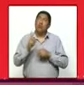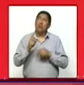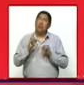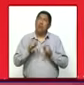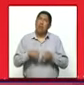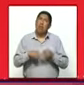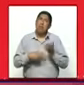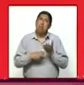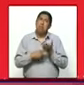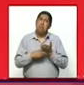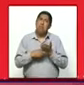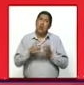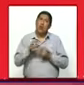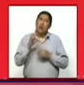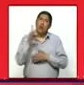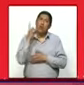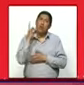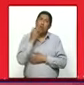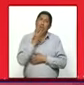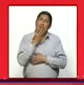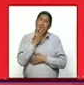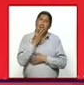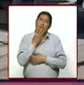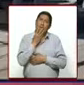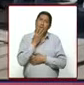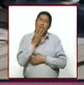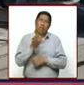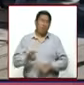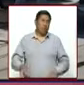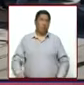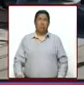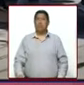costar hasta 200 bolivianos.